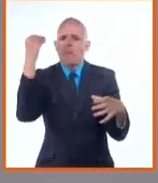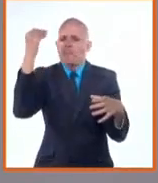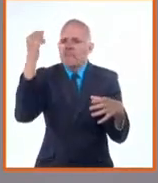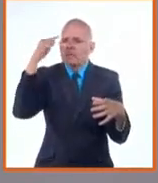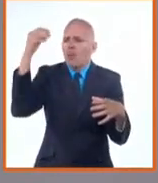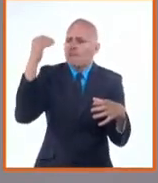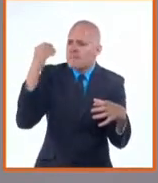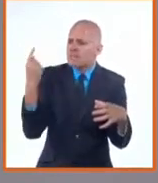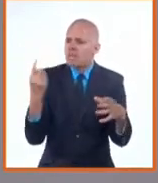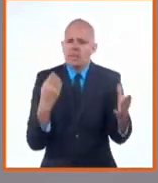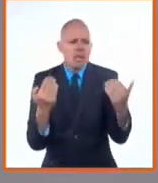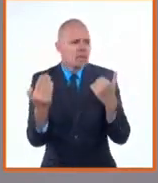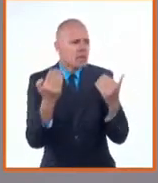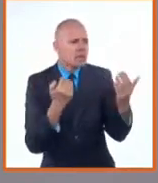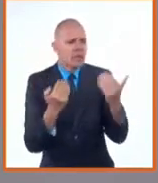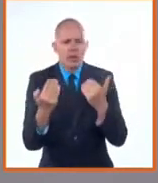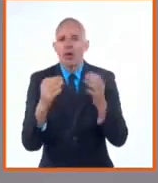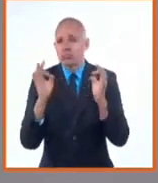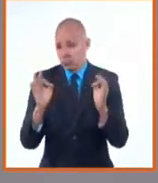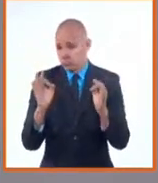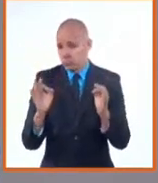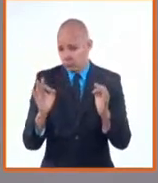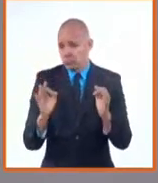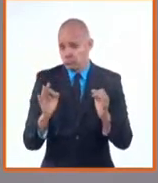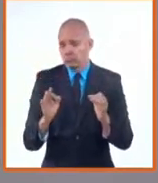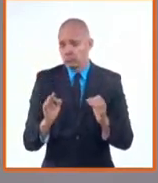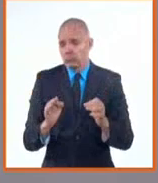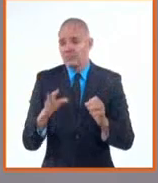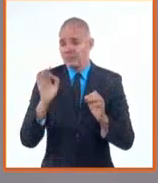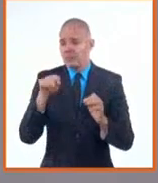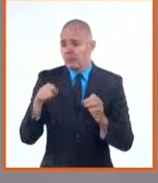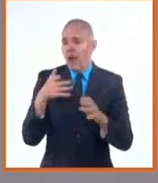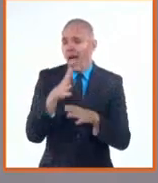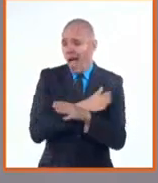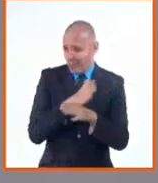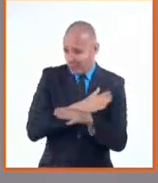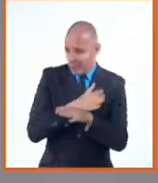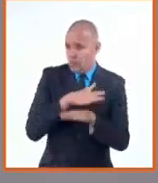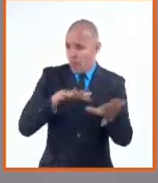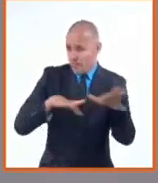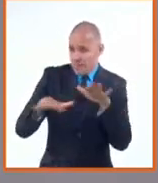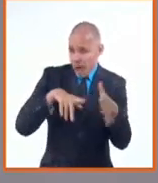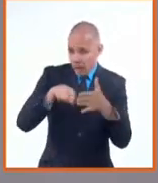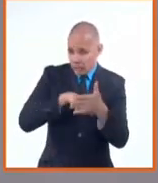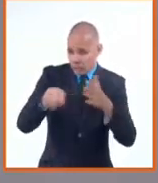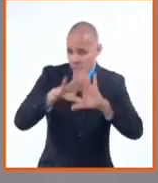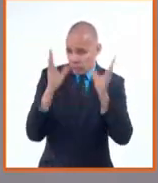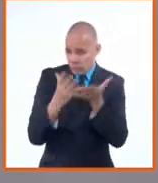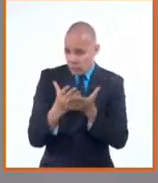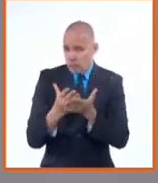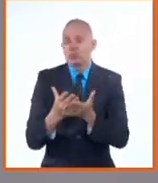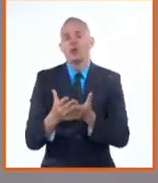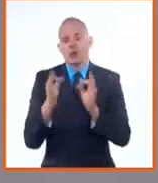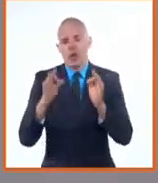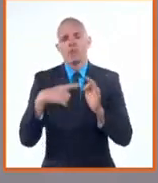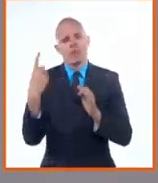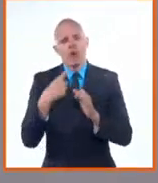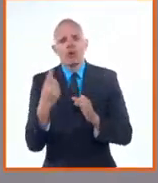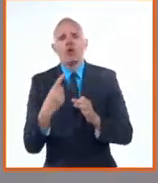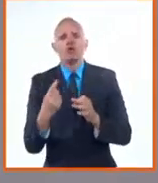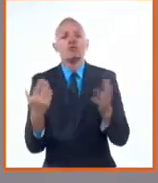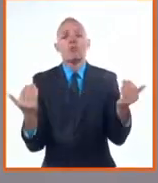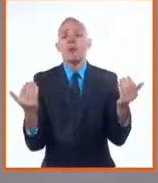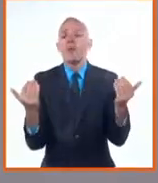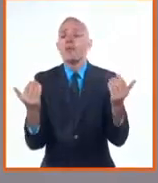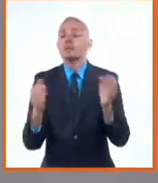un determinado cambio no durante el juego sino cuando se estaban previendo determinadas estrategias y la expresión